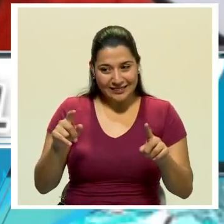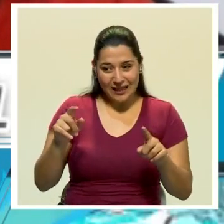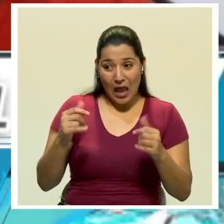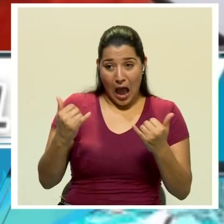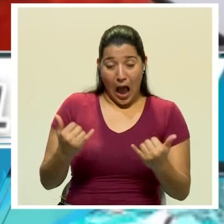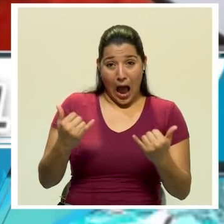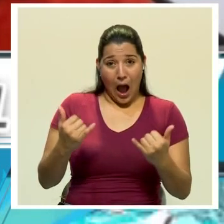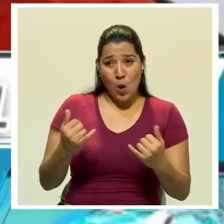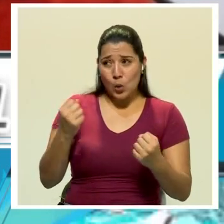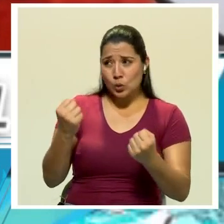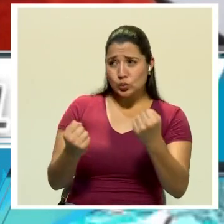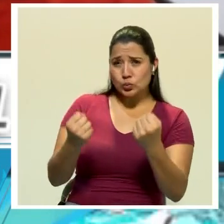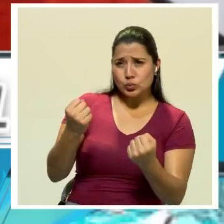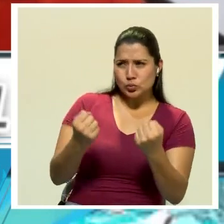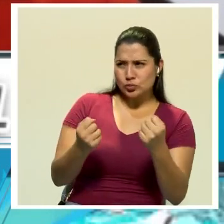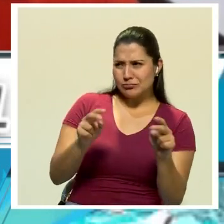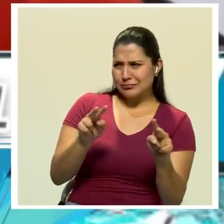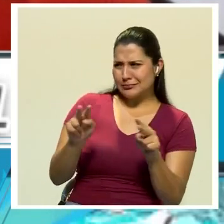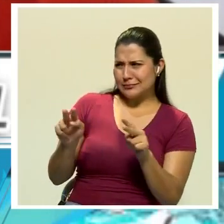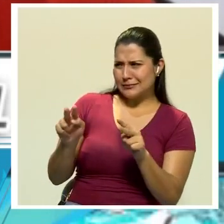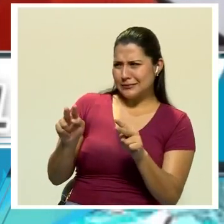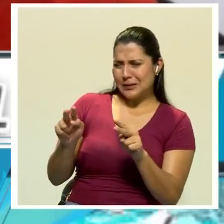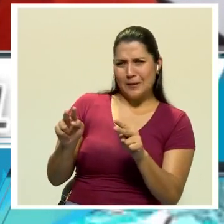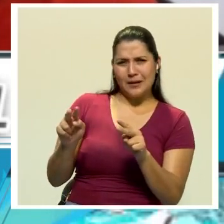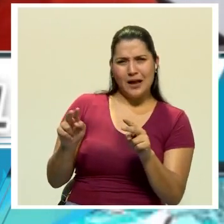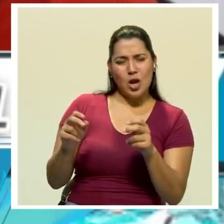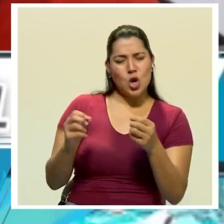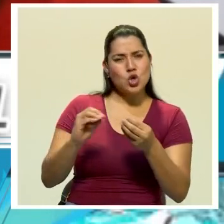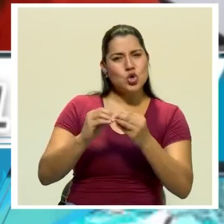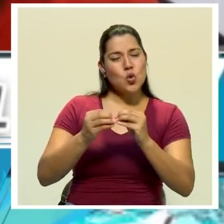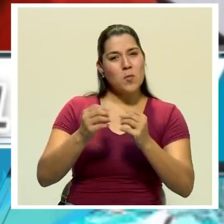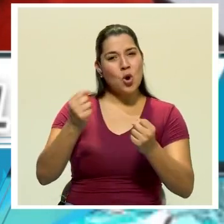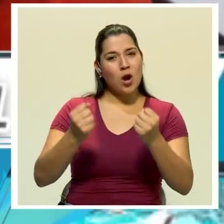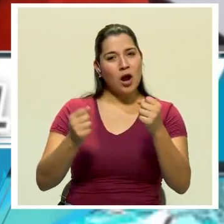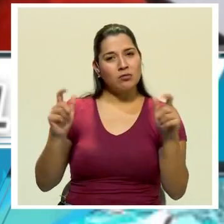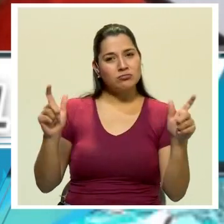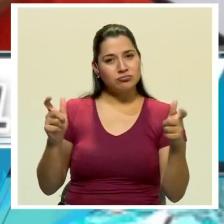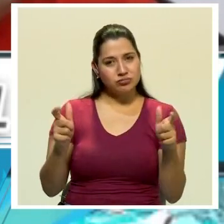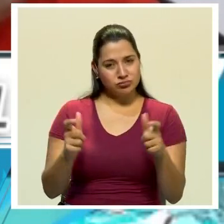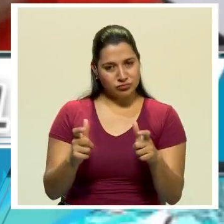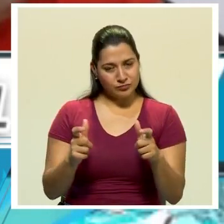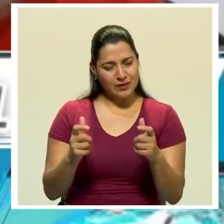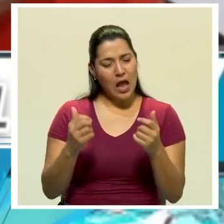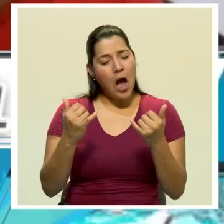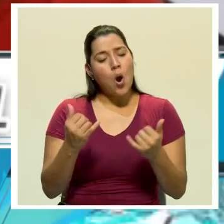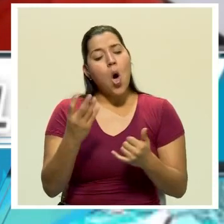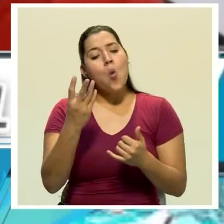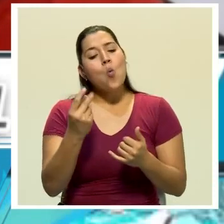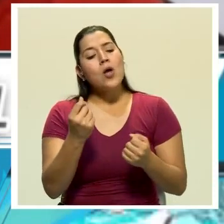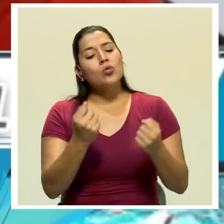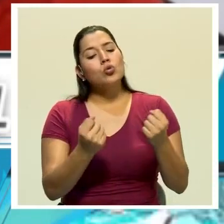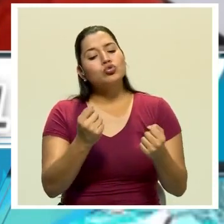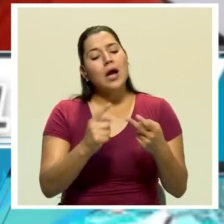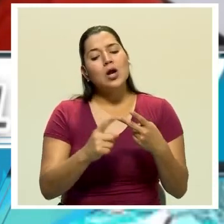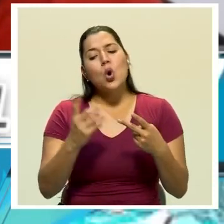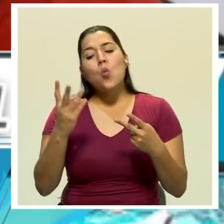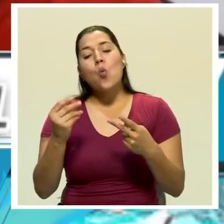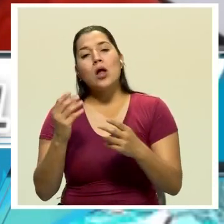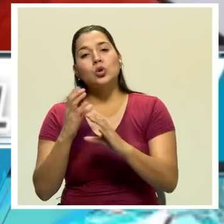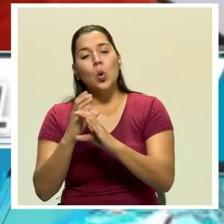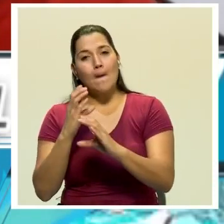ciudad con mucho menos carros. ¿Cuántos carros y buses, porque también va a sacar buses de la